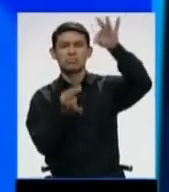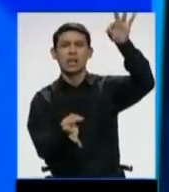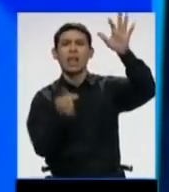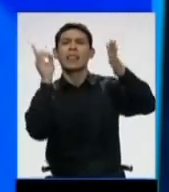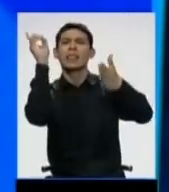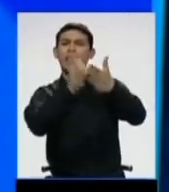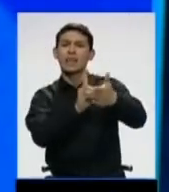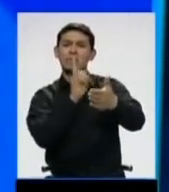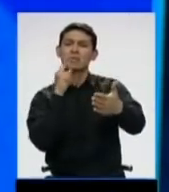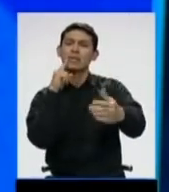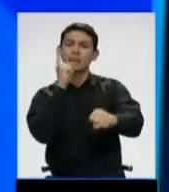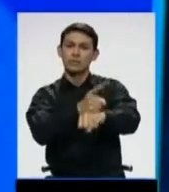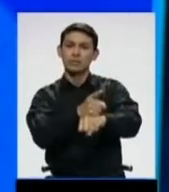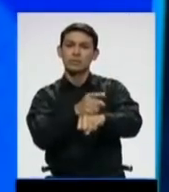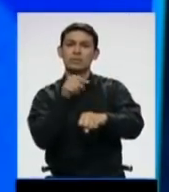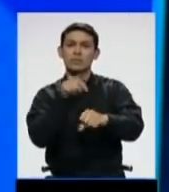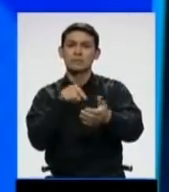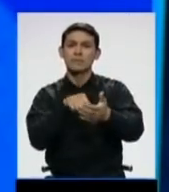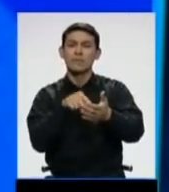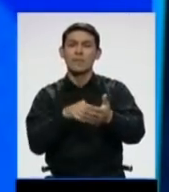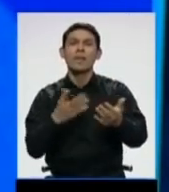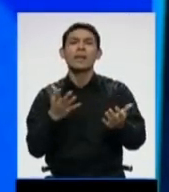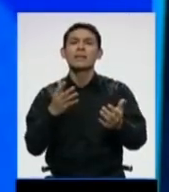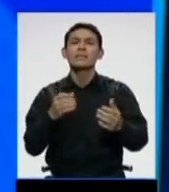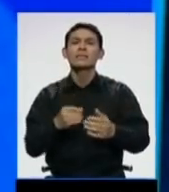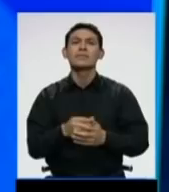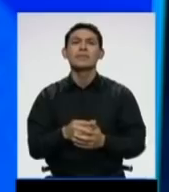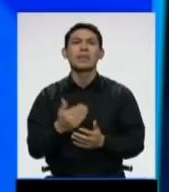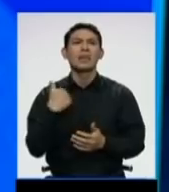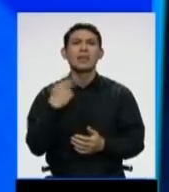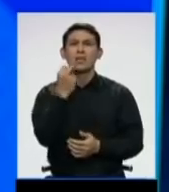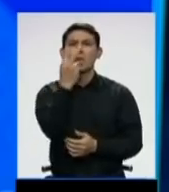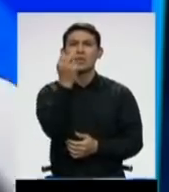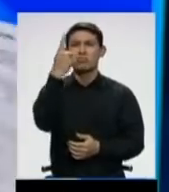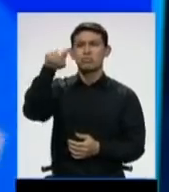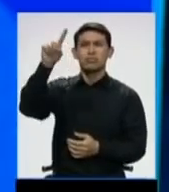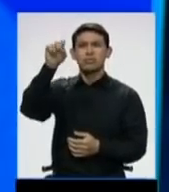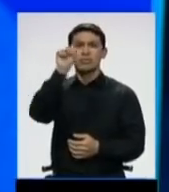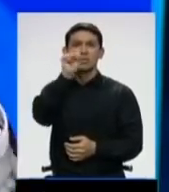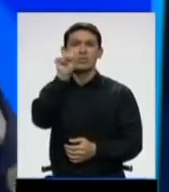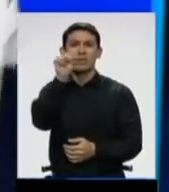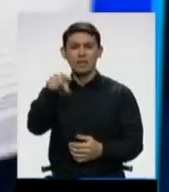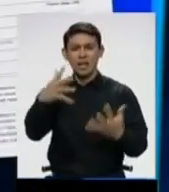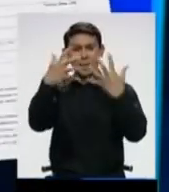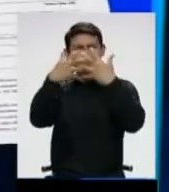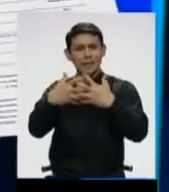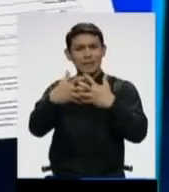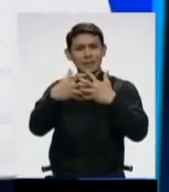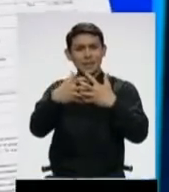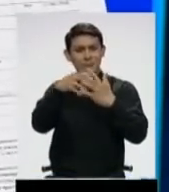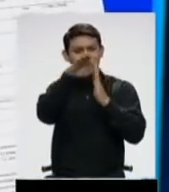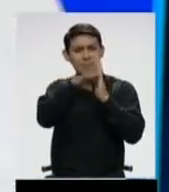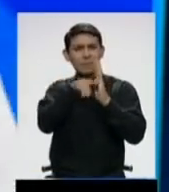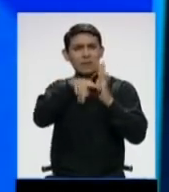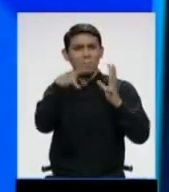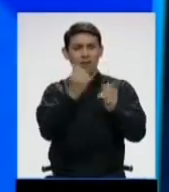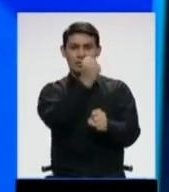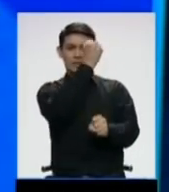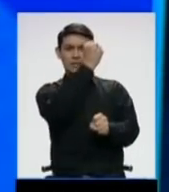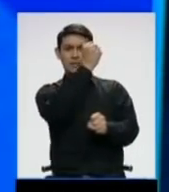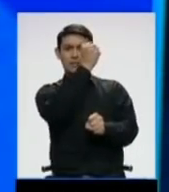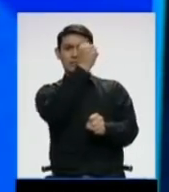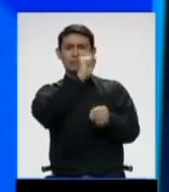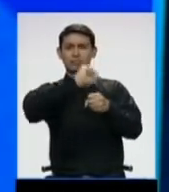una licitación sobrevaluada en Protransporte por más de 12 millones de soles, que la empresa que menos puntaje tenía ganó a pesar